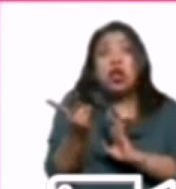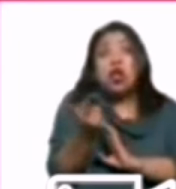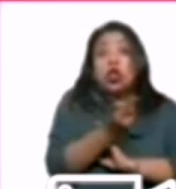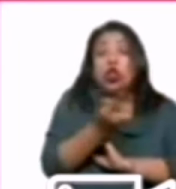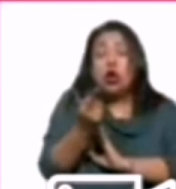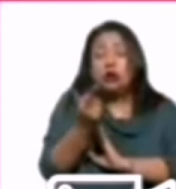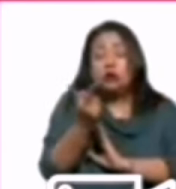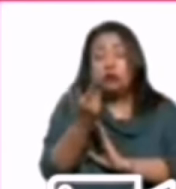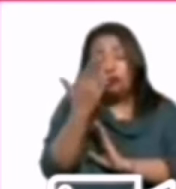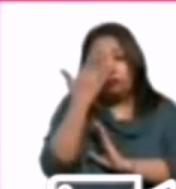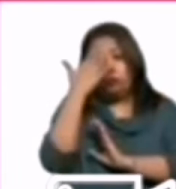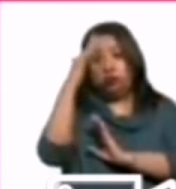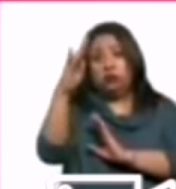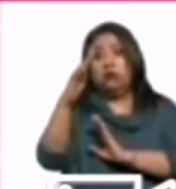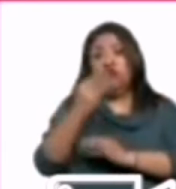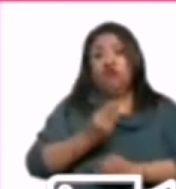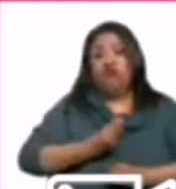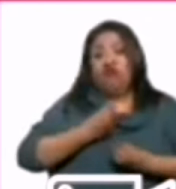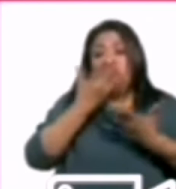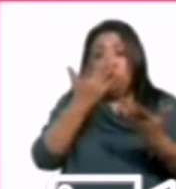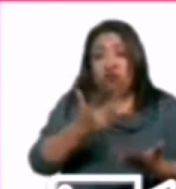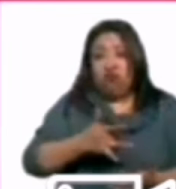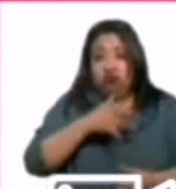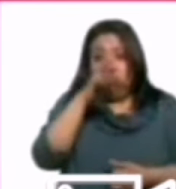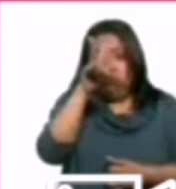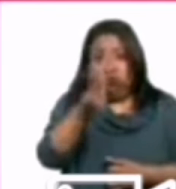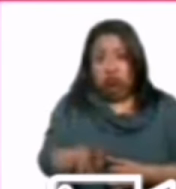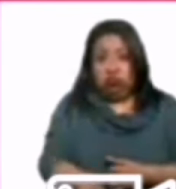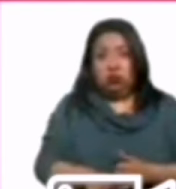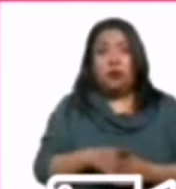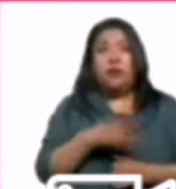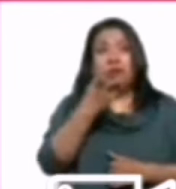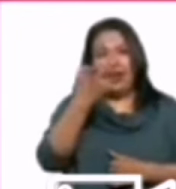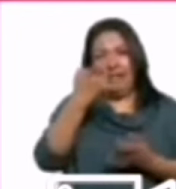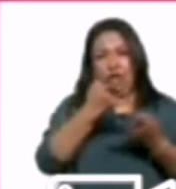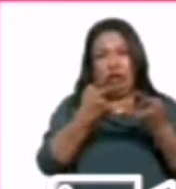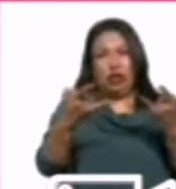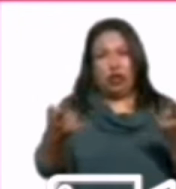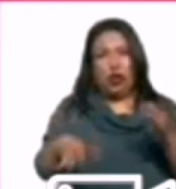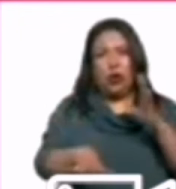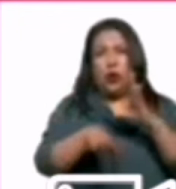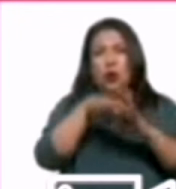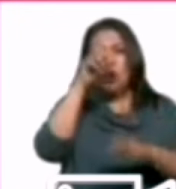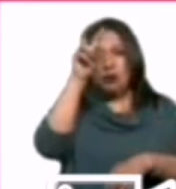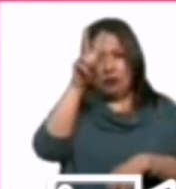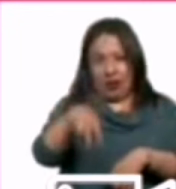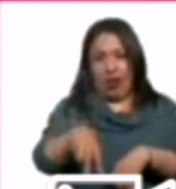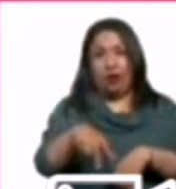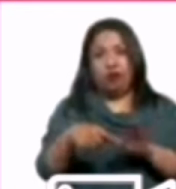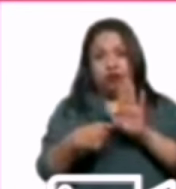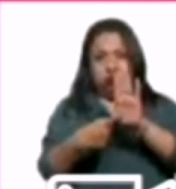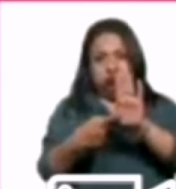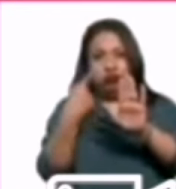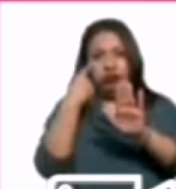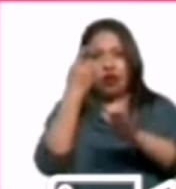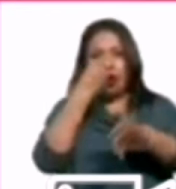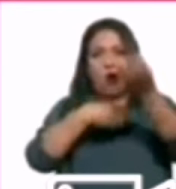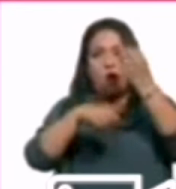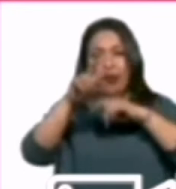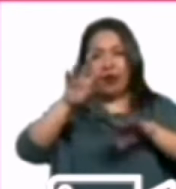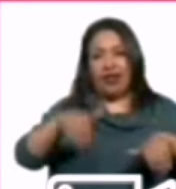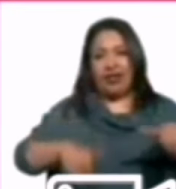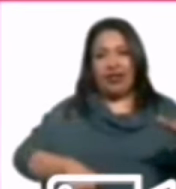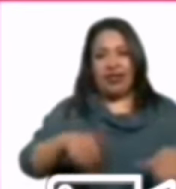se enfrentan y revelan sus verdaderos sentimientos. Esta historia, extraída de la realidad, es lo que presenta la obra de